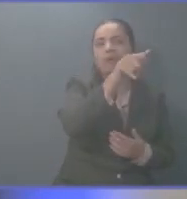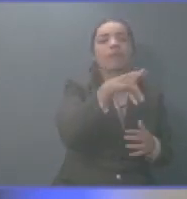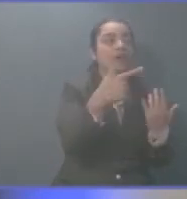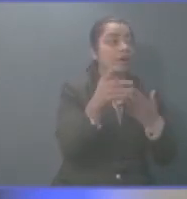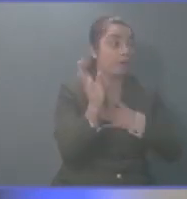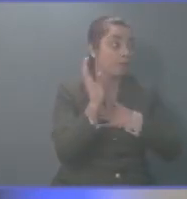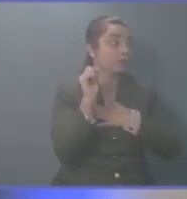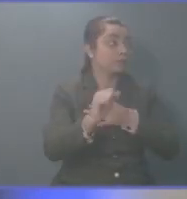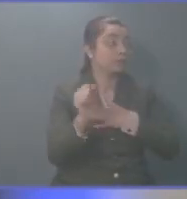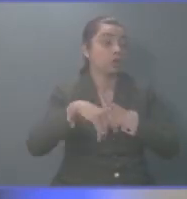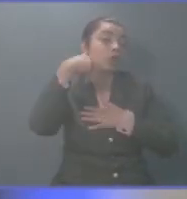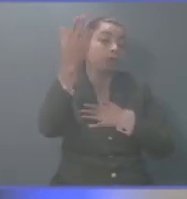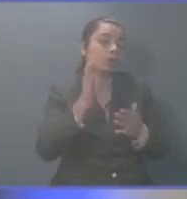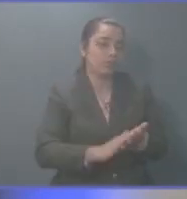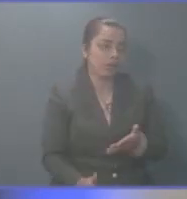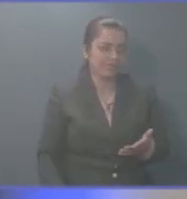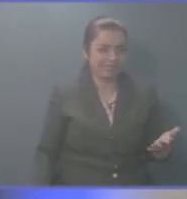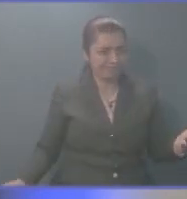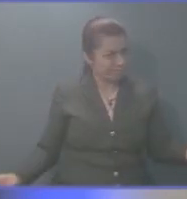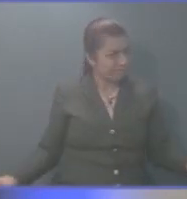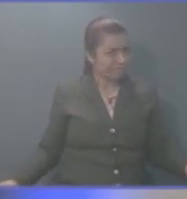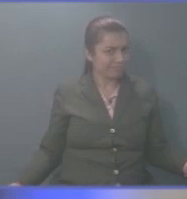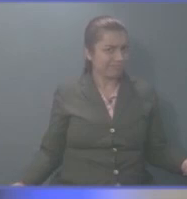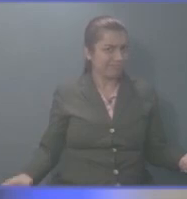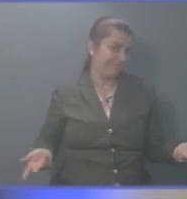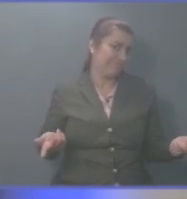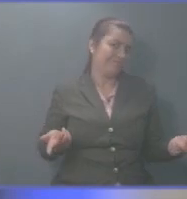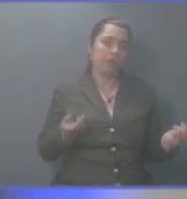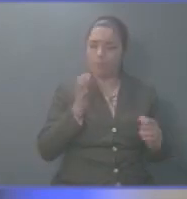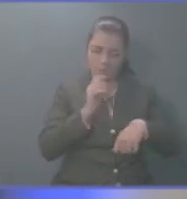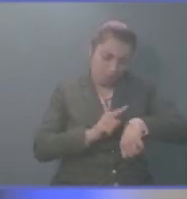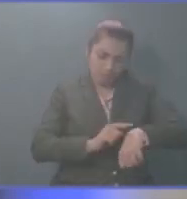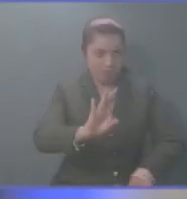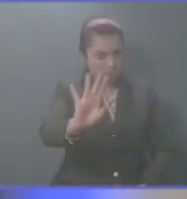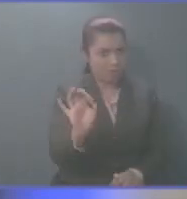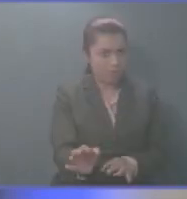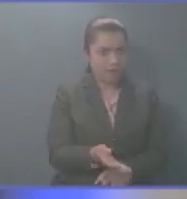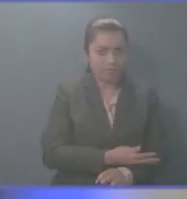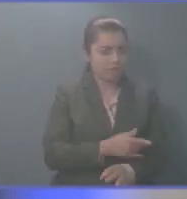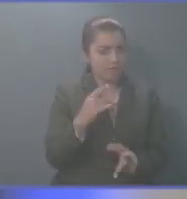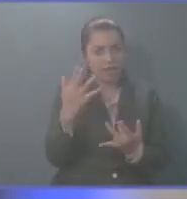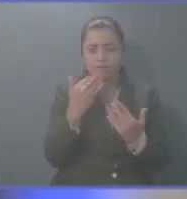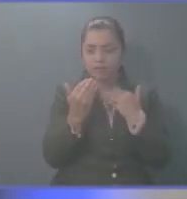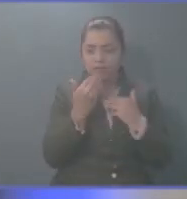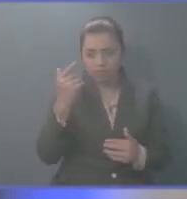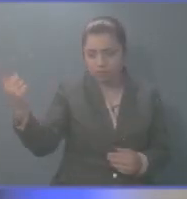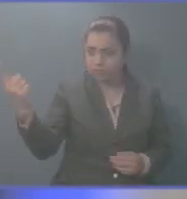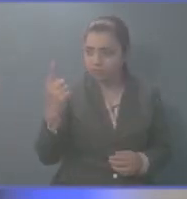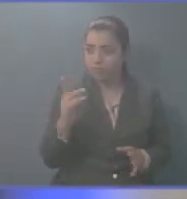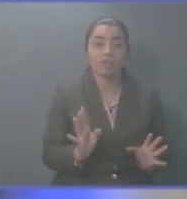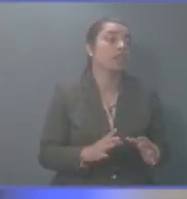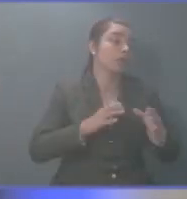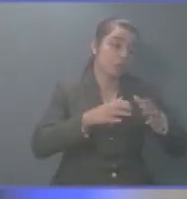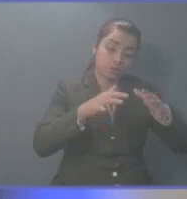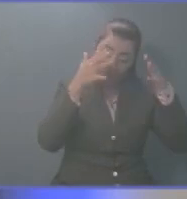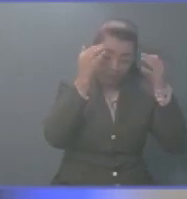O sea, y ahí es donde nosotros decimos, momento, pidamos las explicaciones y retiramos el dictamen de la comisión. Ya no se pudo